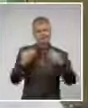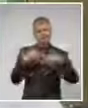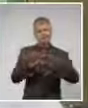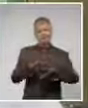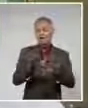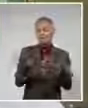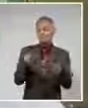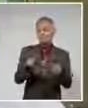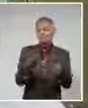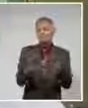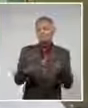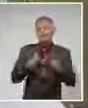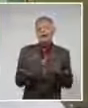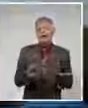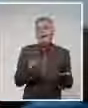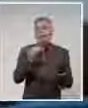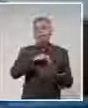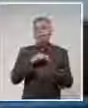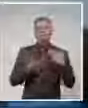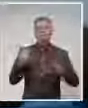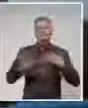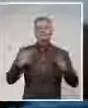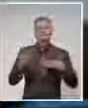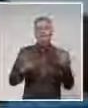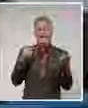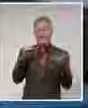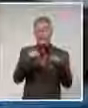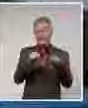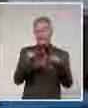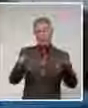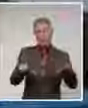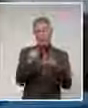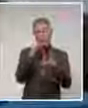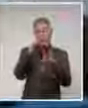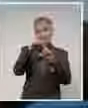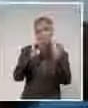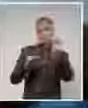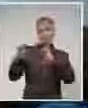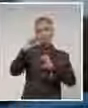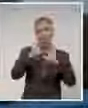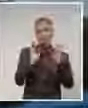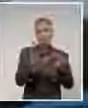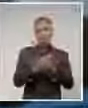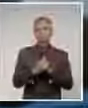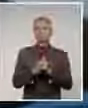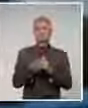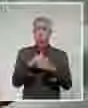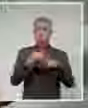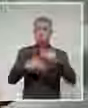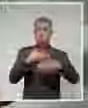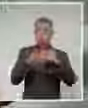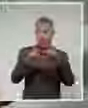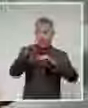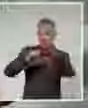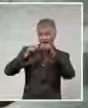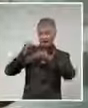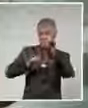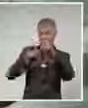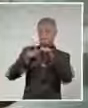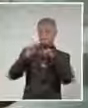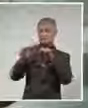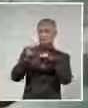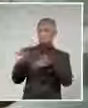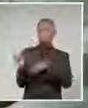totalmente gratificante. Ese es nuestro objetivo realmente. La exéresis de malformación arteriovenosa craneofacial de alto flujo fue el